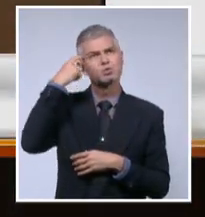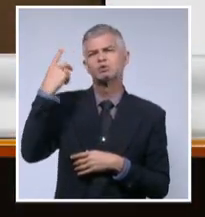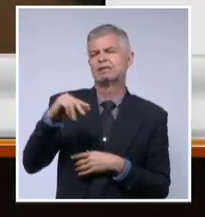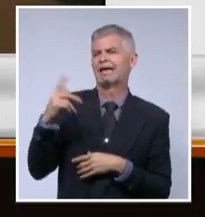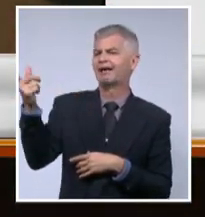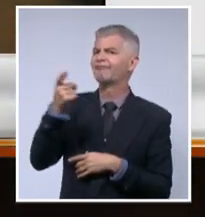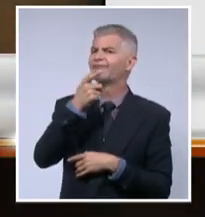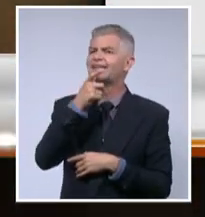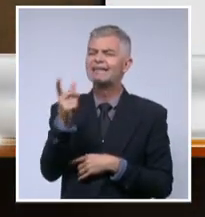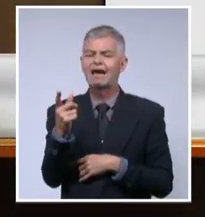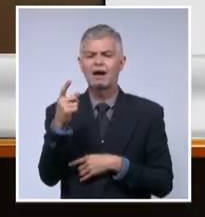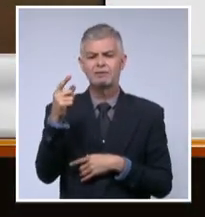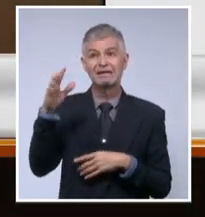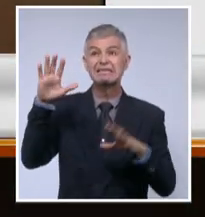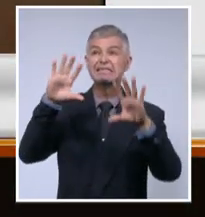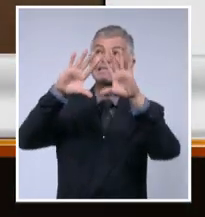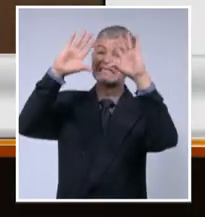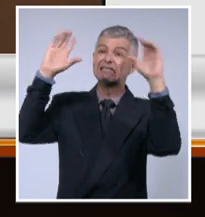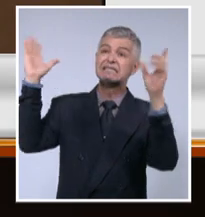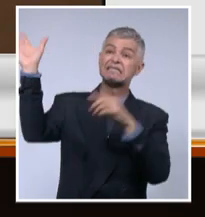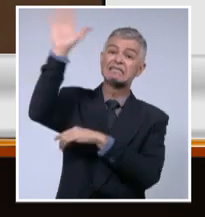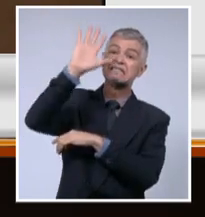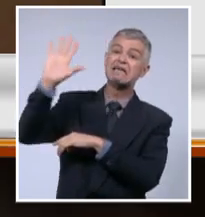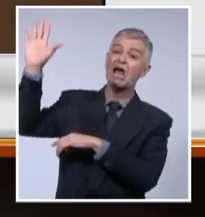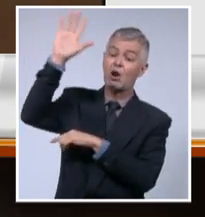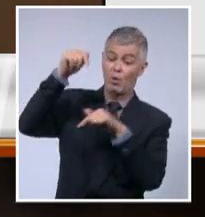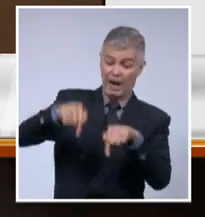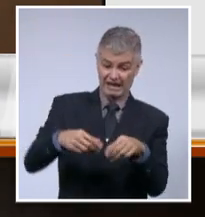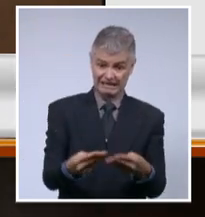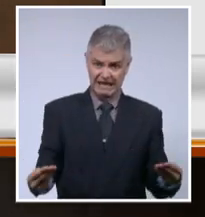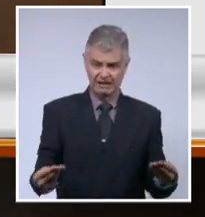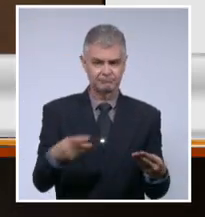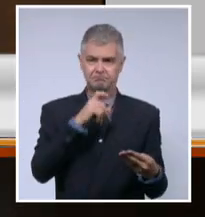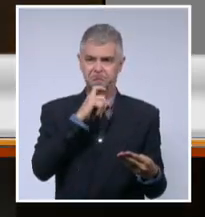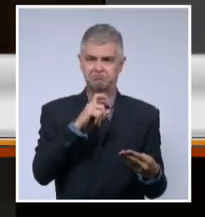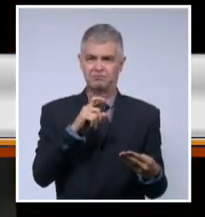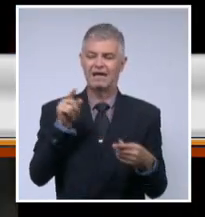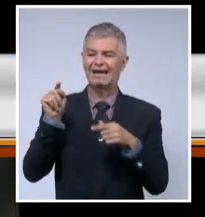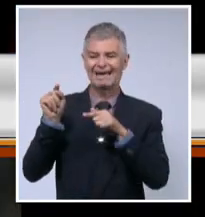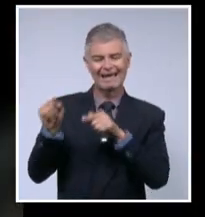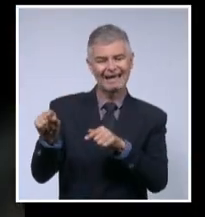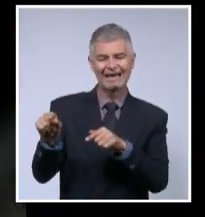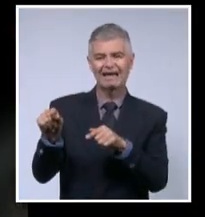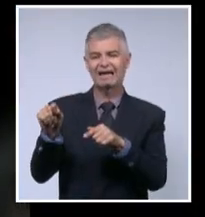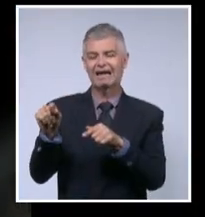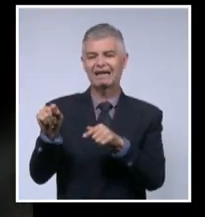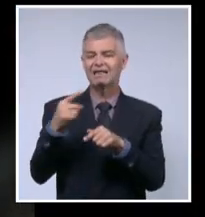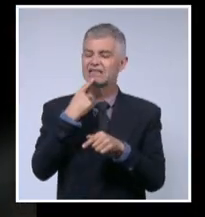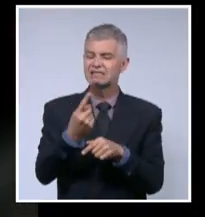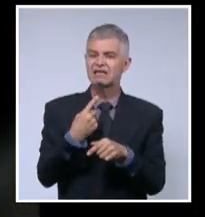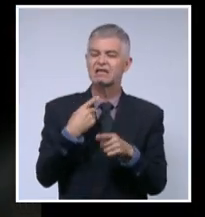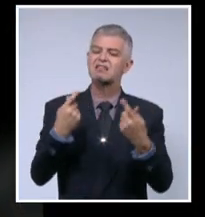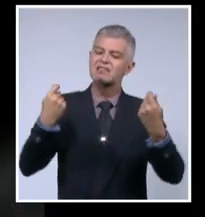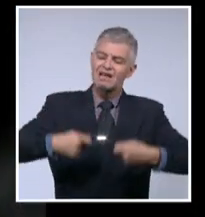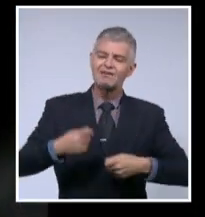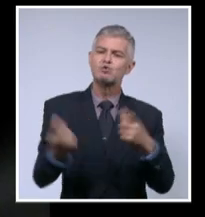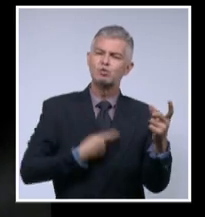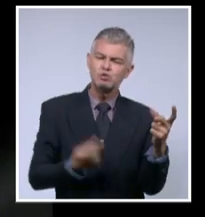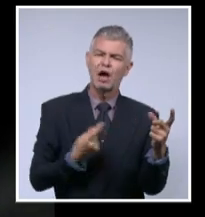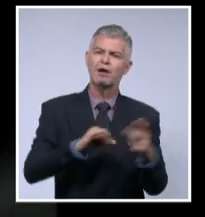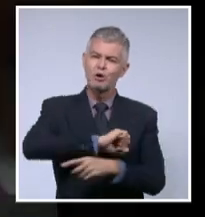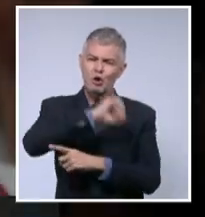el cielo en la tierra. Él lo que sí cree que es imposible no luchar por eso. Han pasado casi 4 años